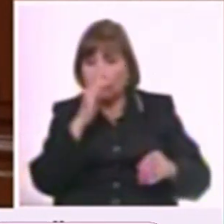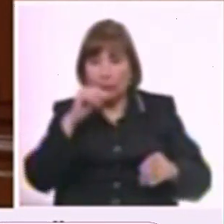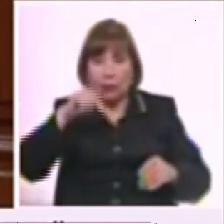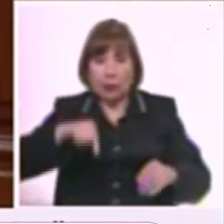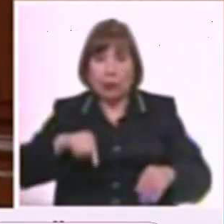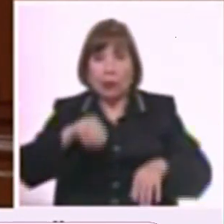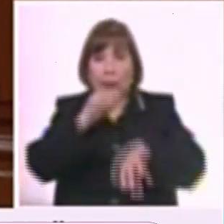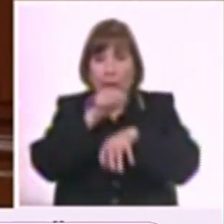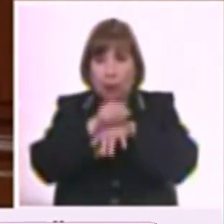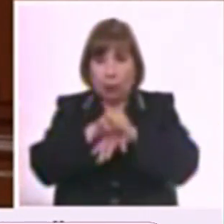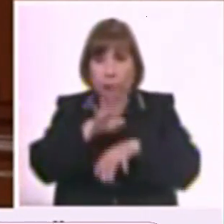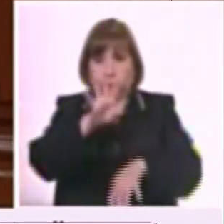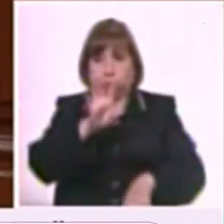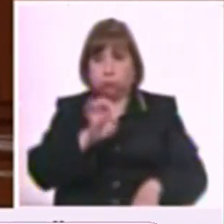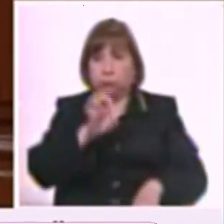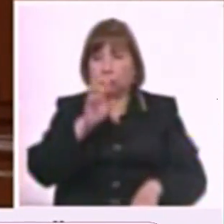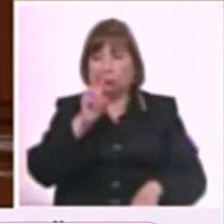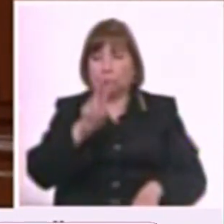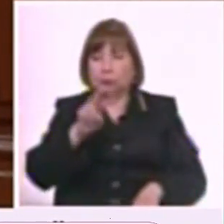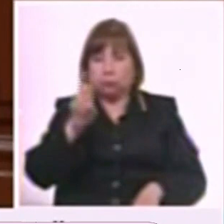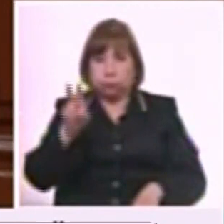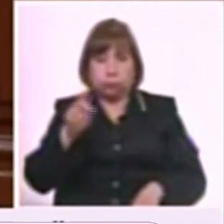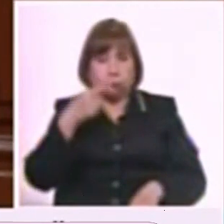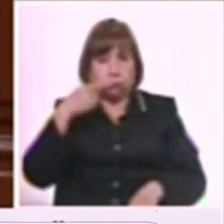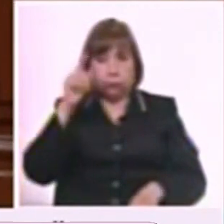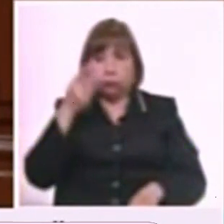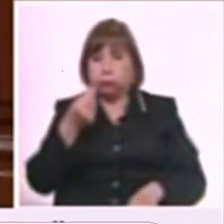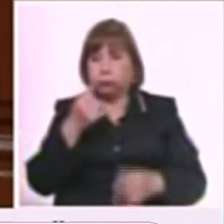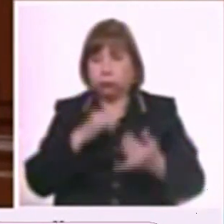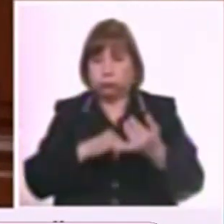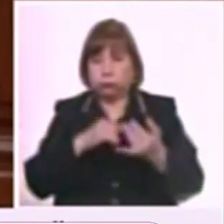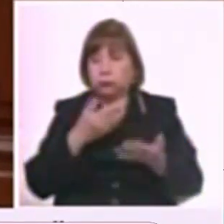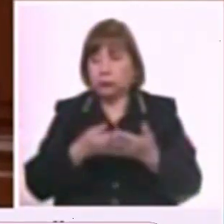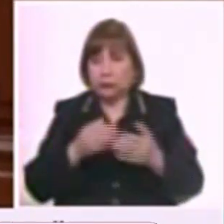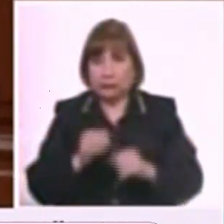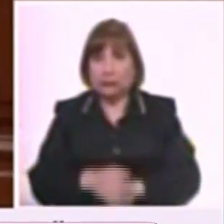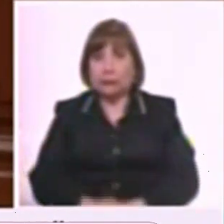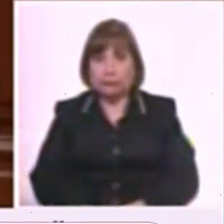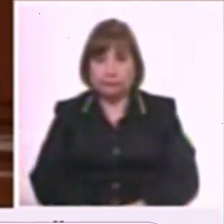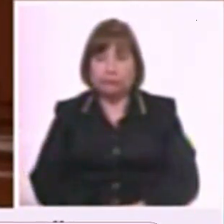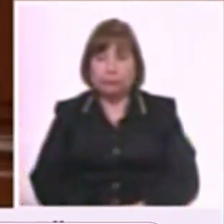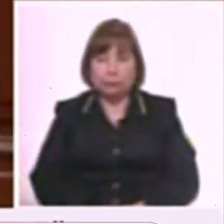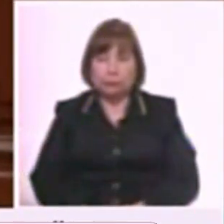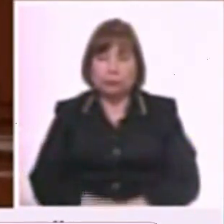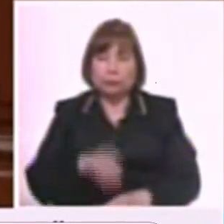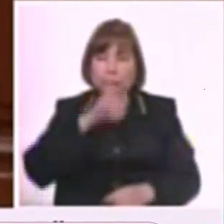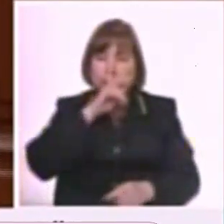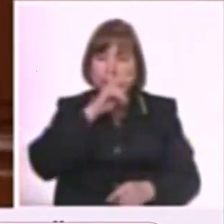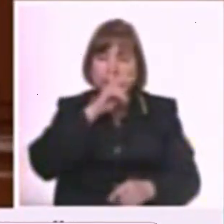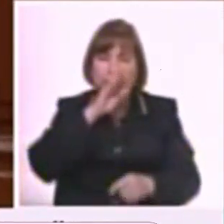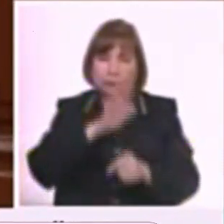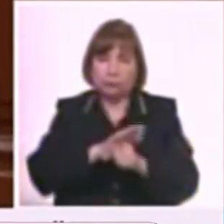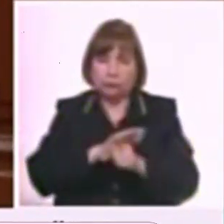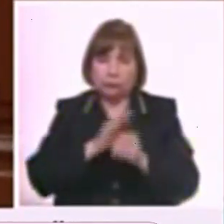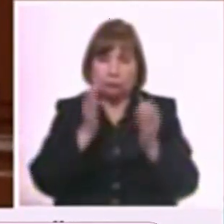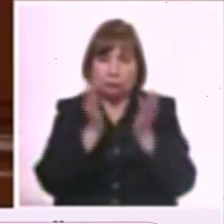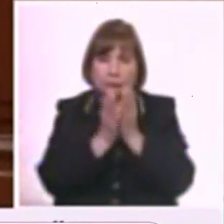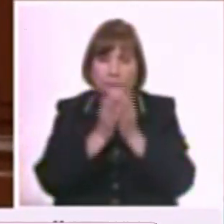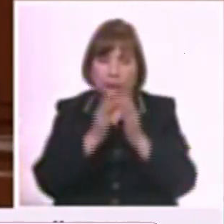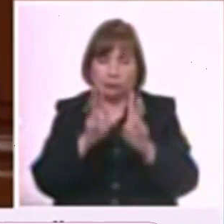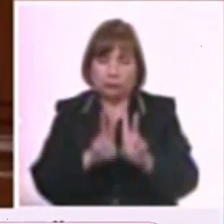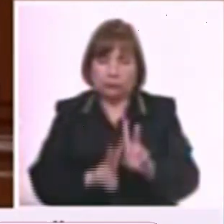niños y niñas y adolescentes para que se reconozcan como personas valiosas, se identifiquen con su cultura en los diferentes